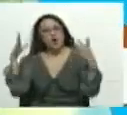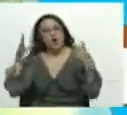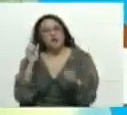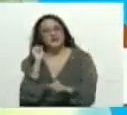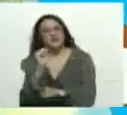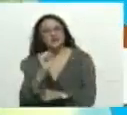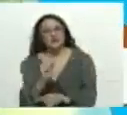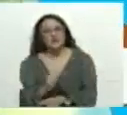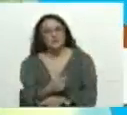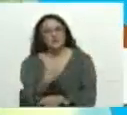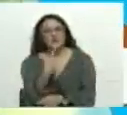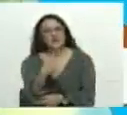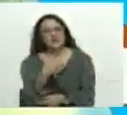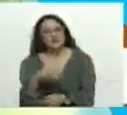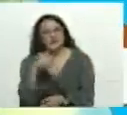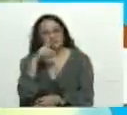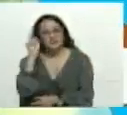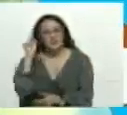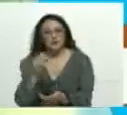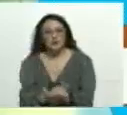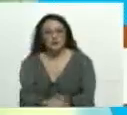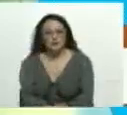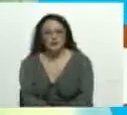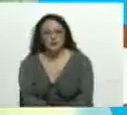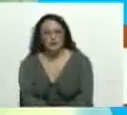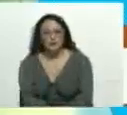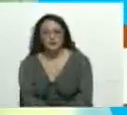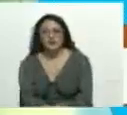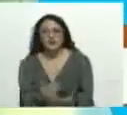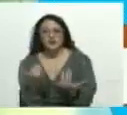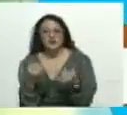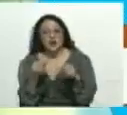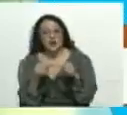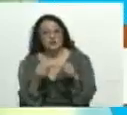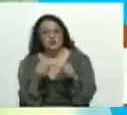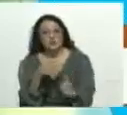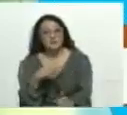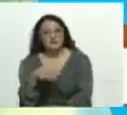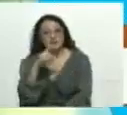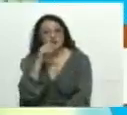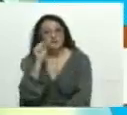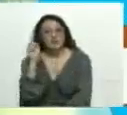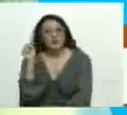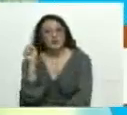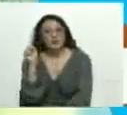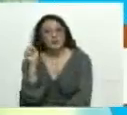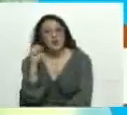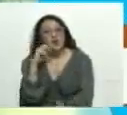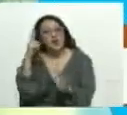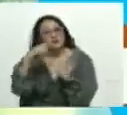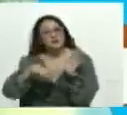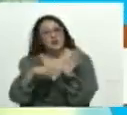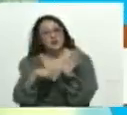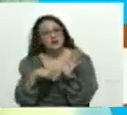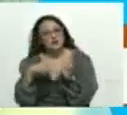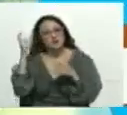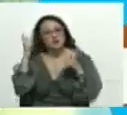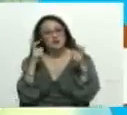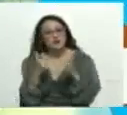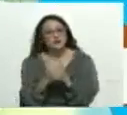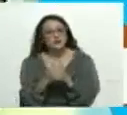dijo el presidente maduro y ha continuado el presidente maduro leyendo cada día Chávez